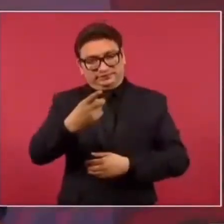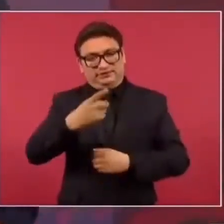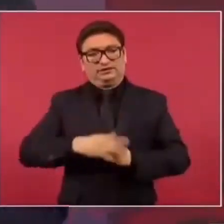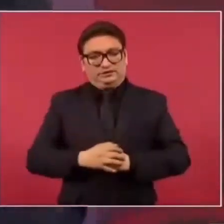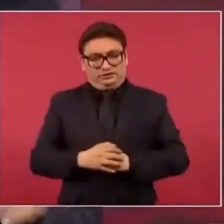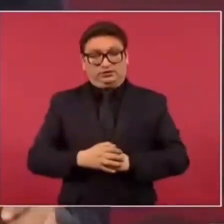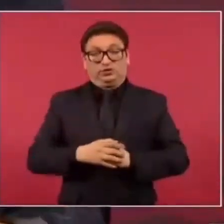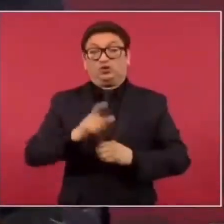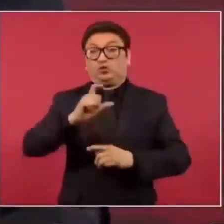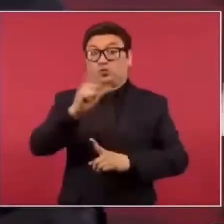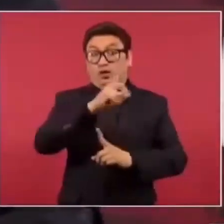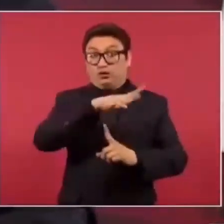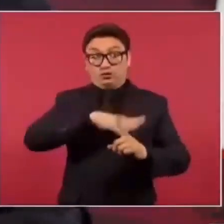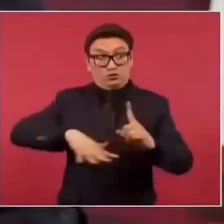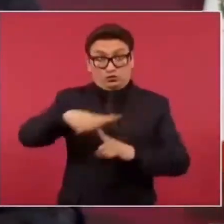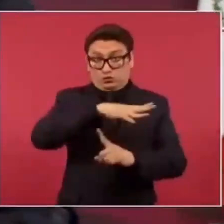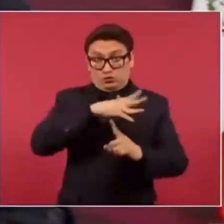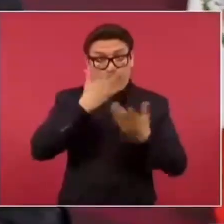sin contexto